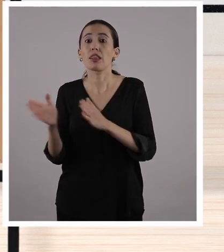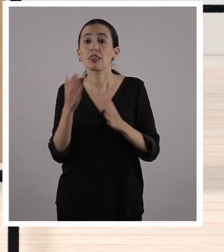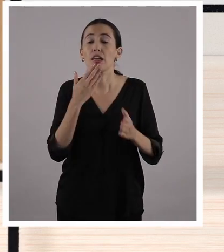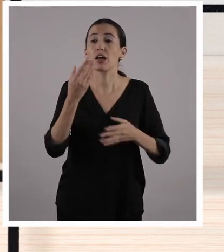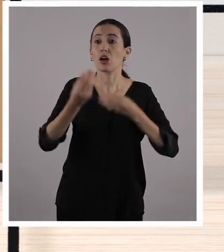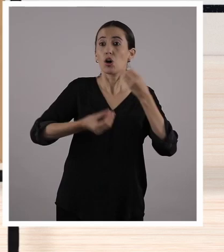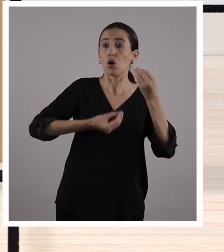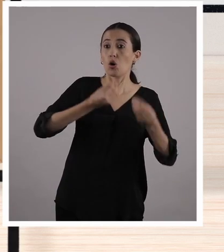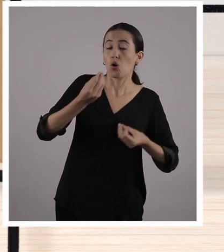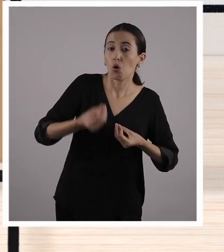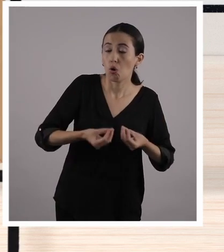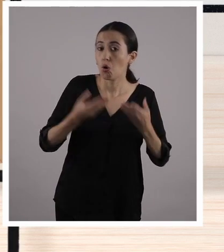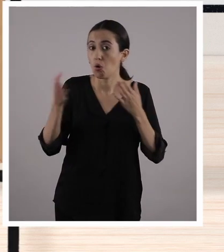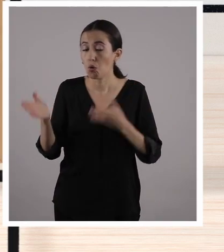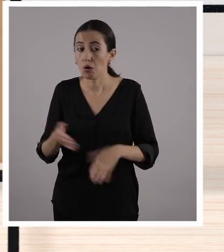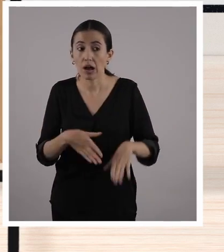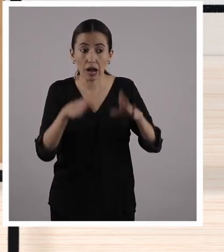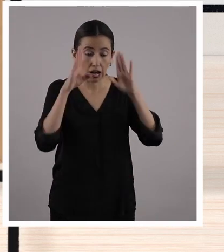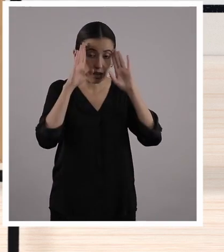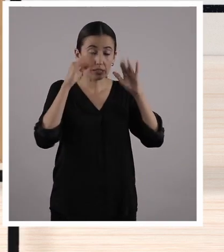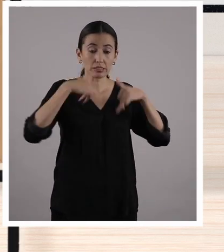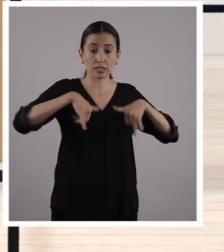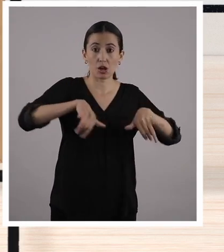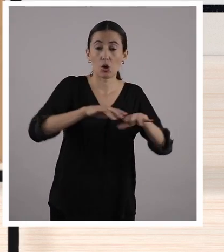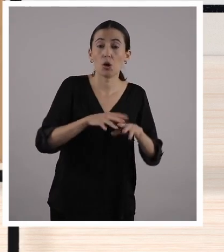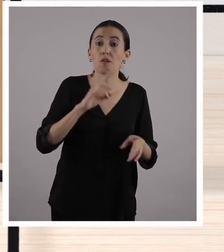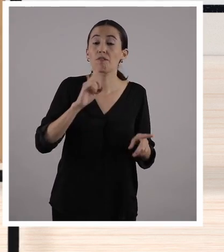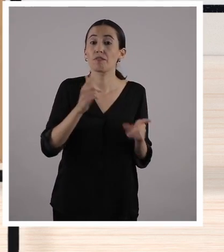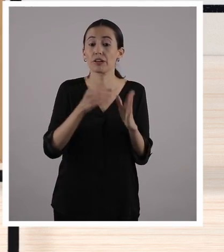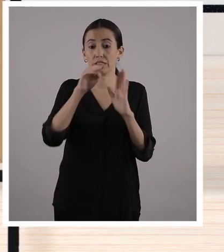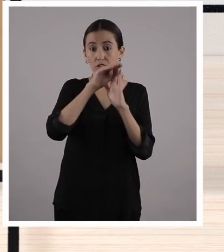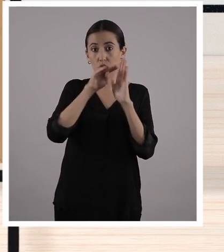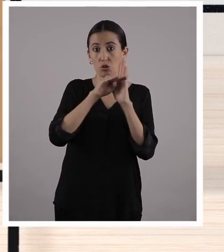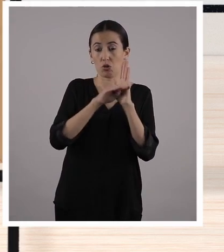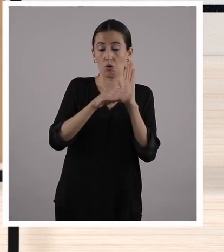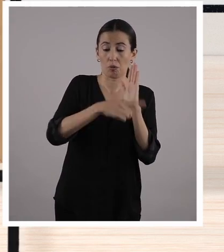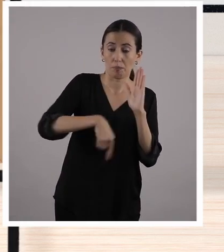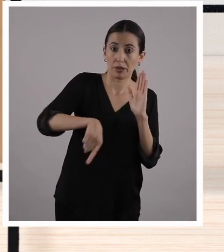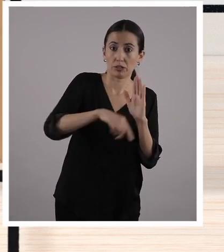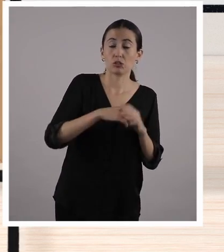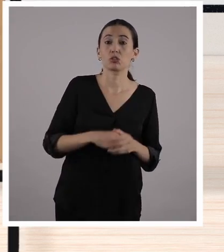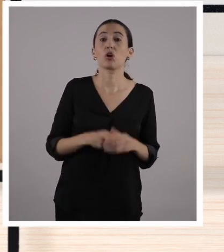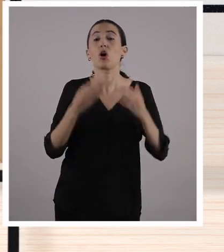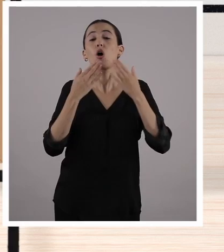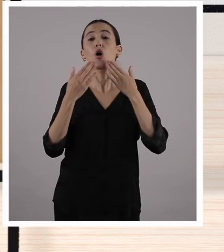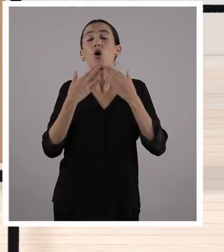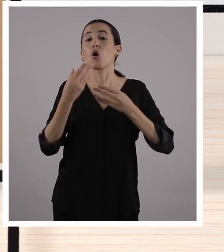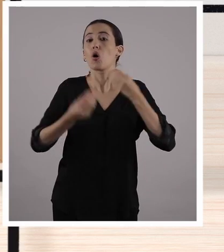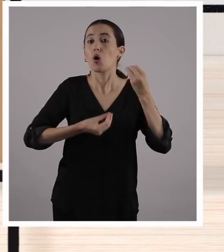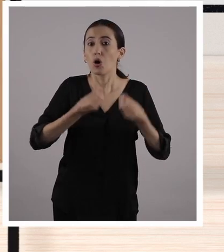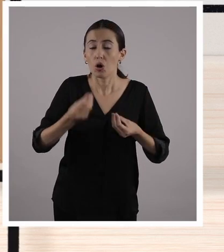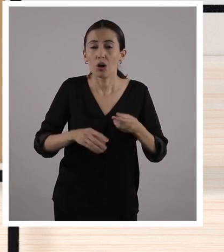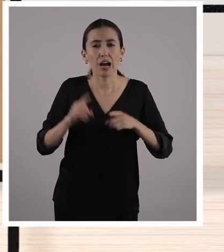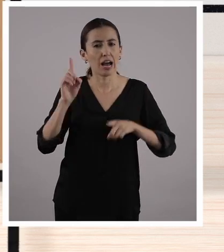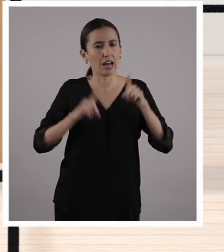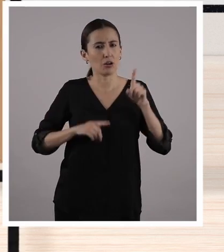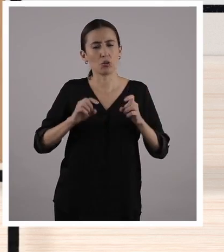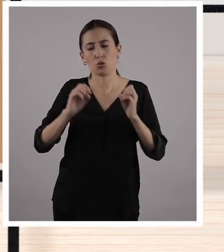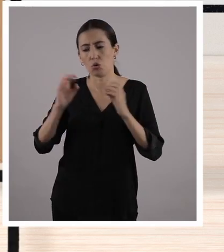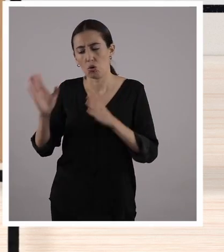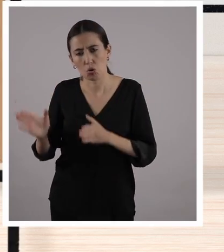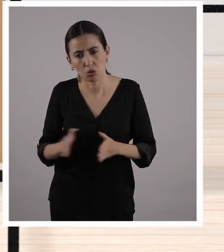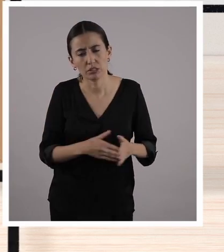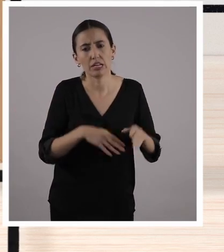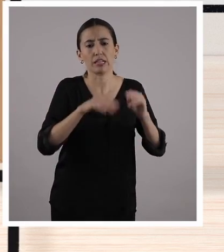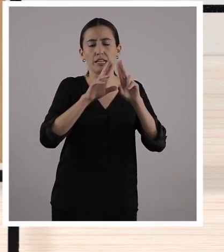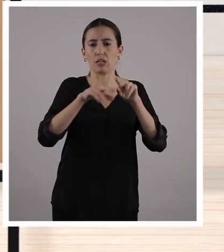los explica, así que, ¿qué les parece si registramos esta característica? Fenómenos. Estos fenómenos, como les dije, tienen como explicación